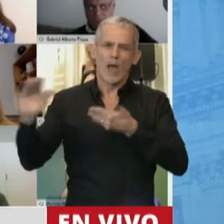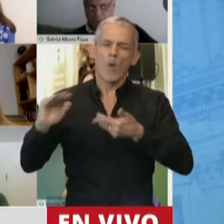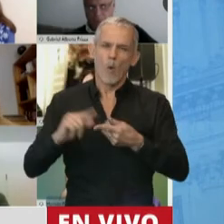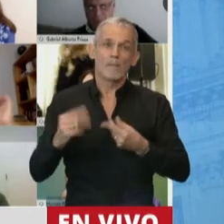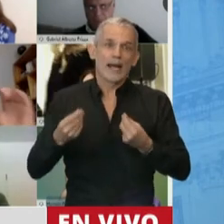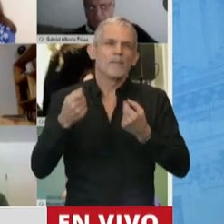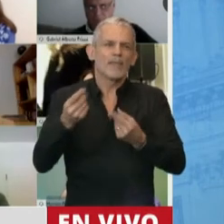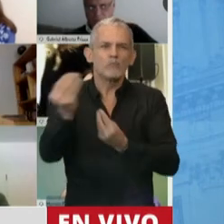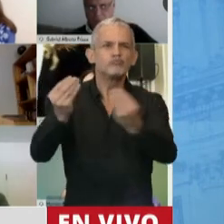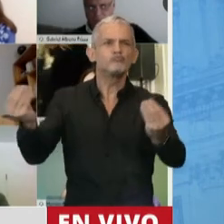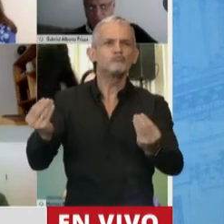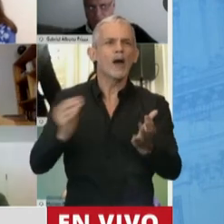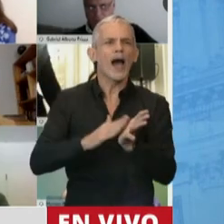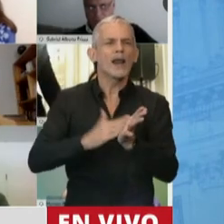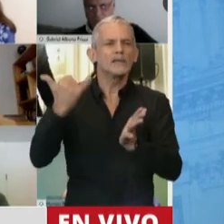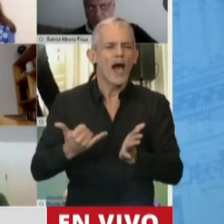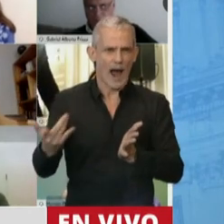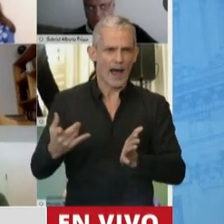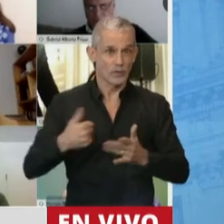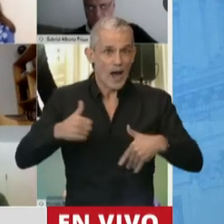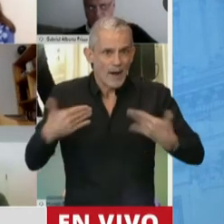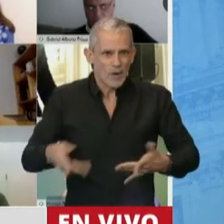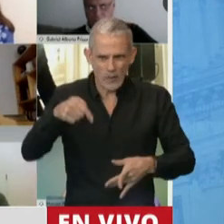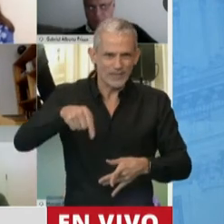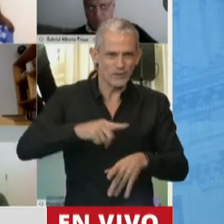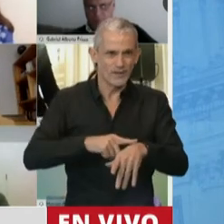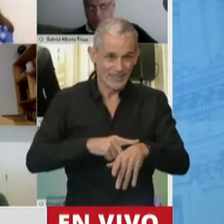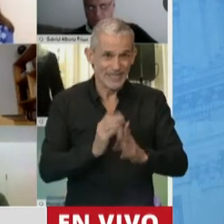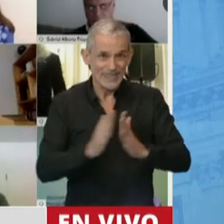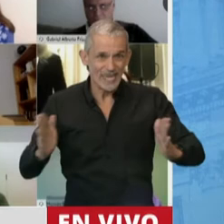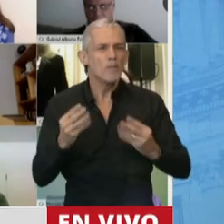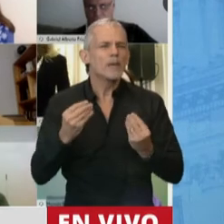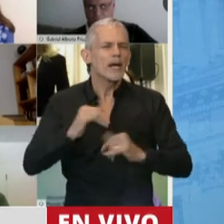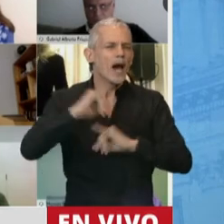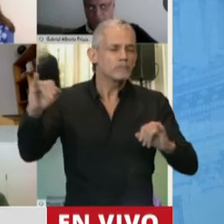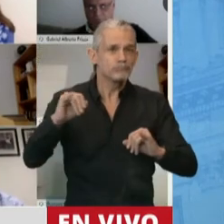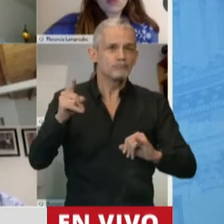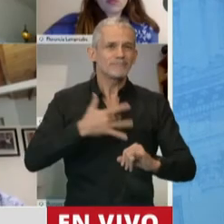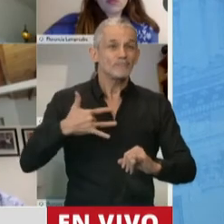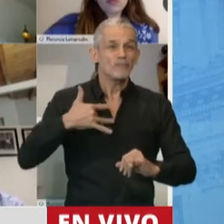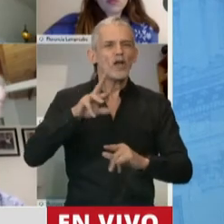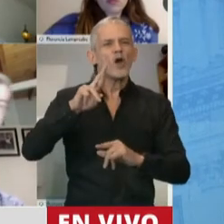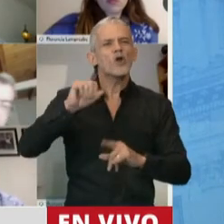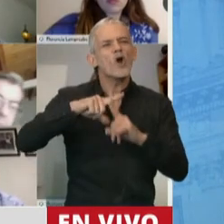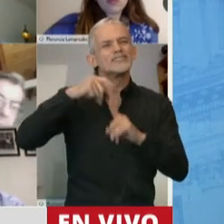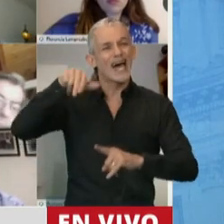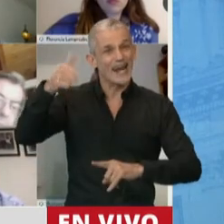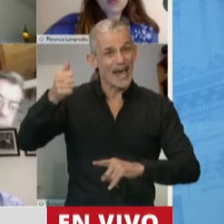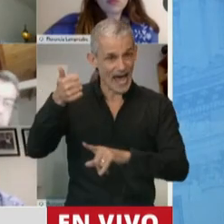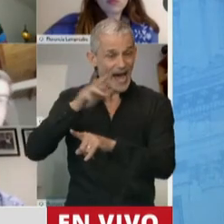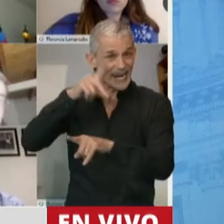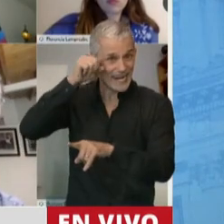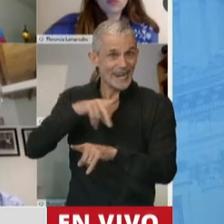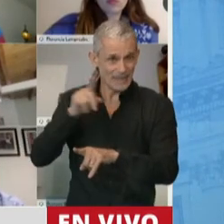el empleo. Y quiero aprovechar esta oportunidad para decirle a la señora Roxana Arnett que